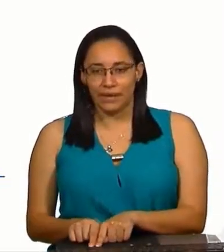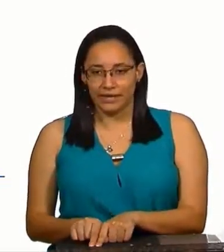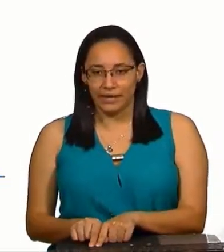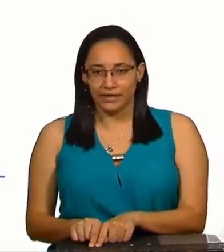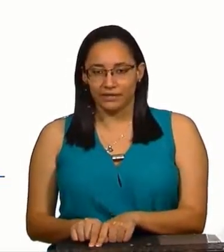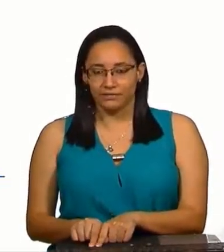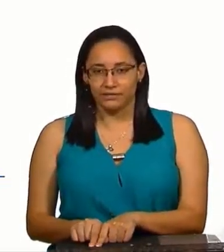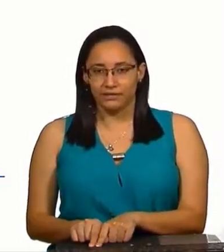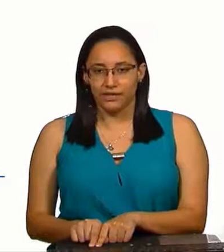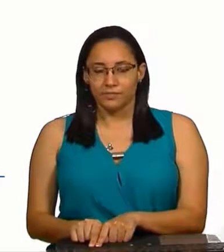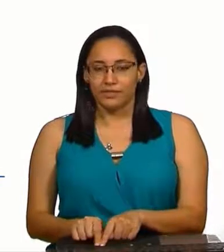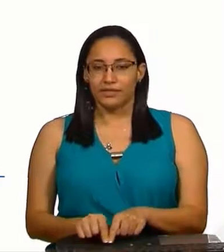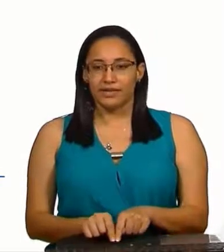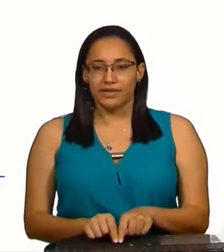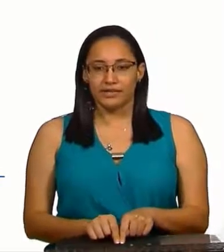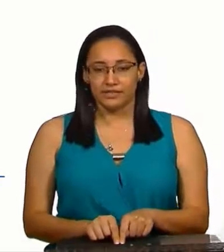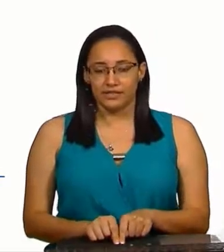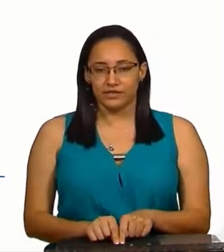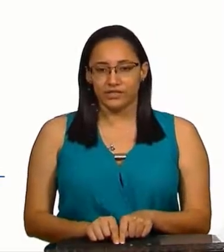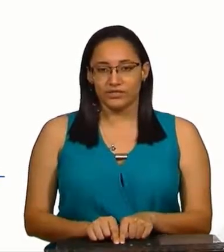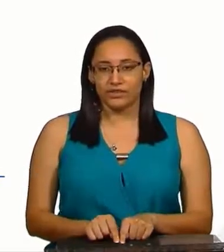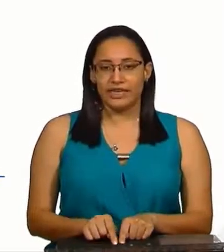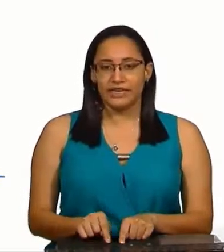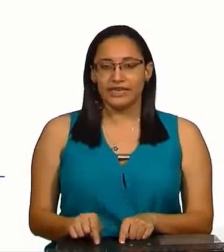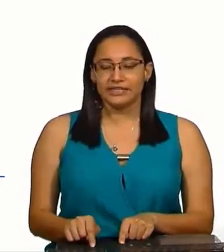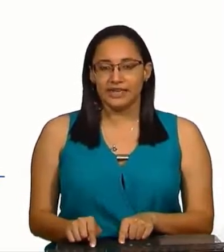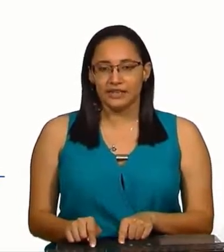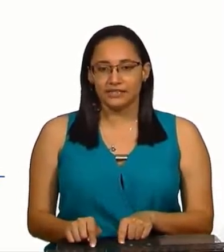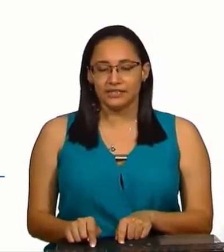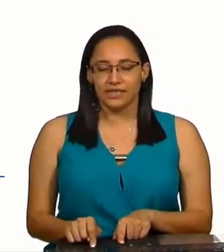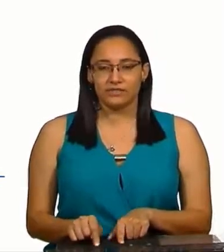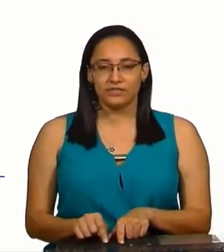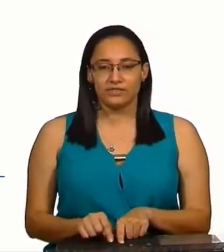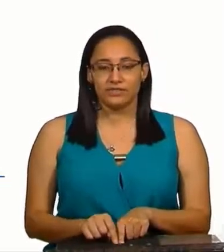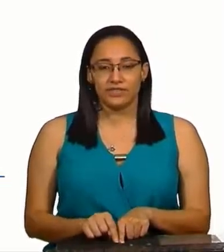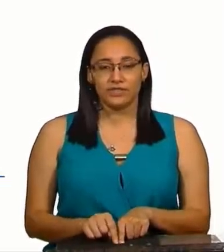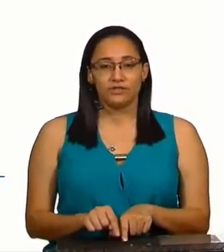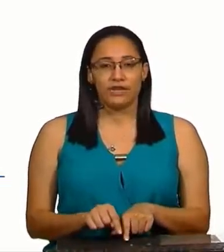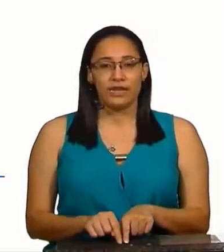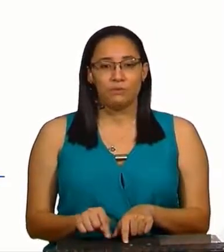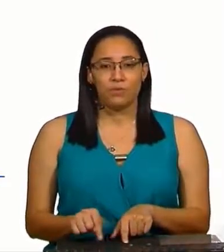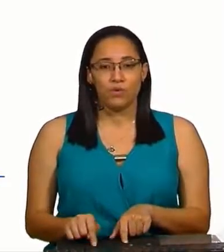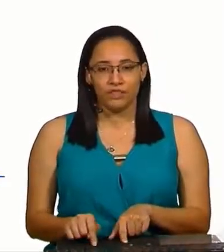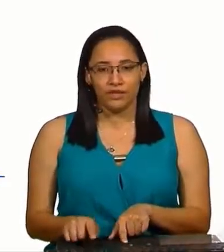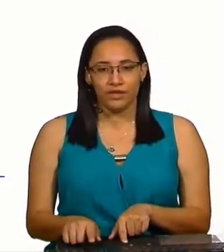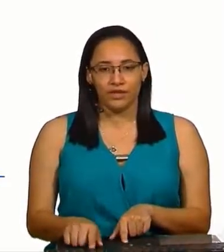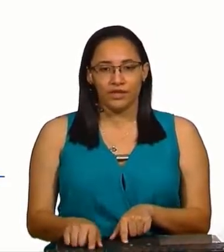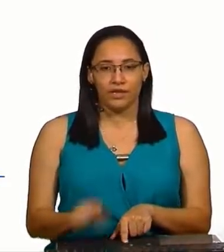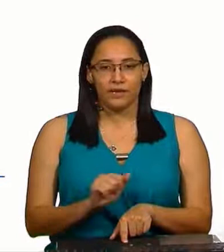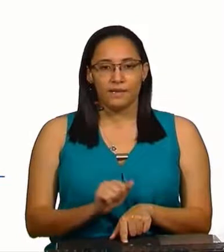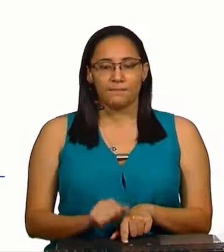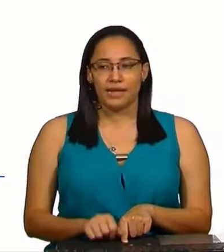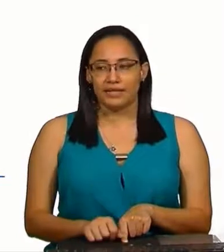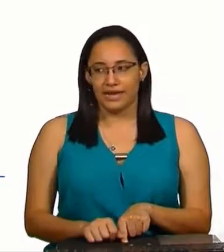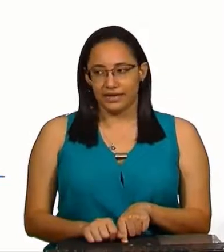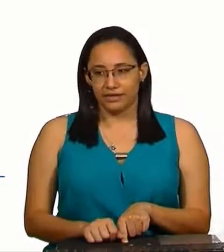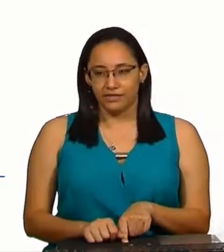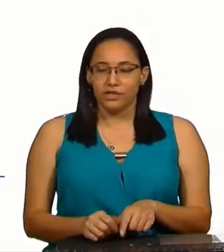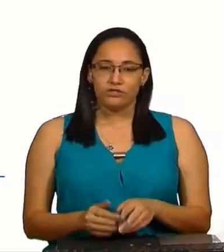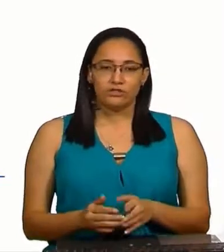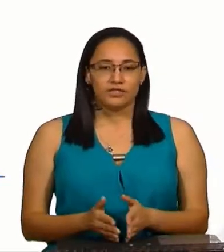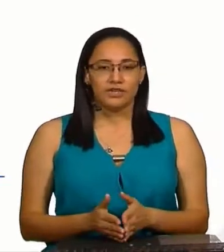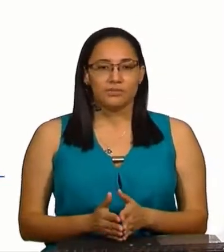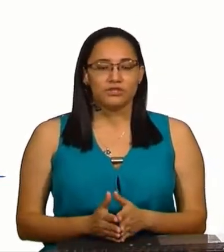cómo bailar. Mientras que en la siguiente oración, he can dance, él nos está diciendo, él puede